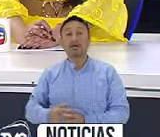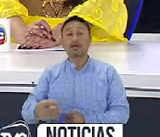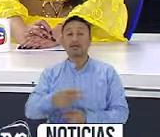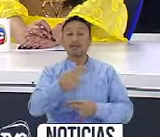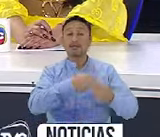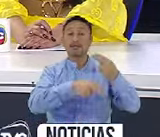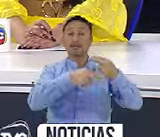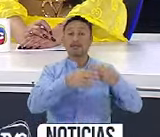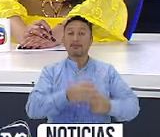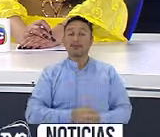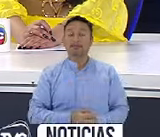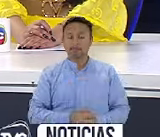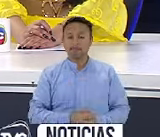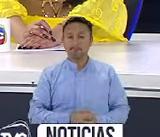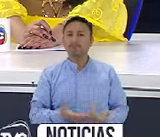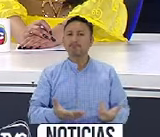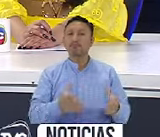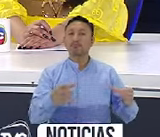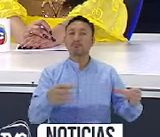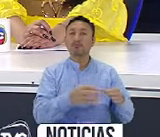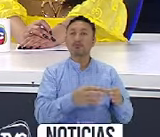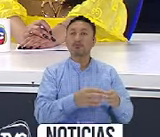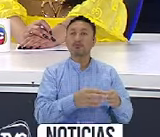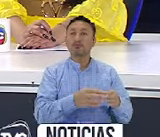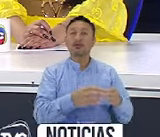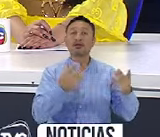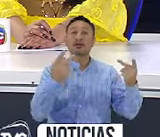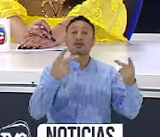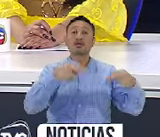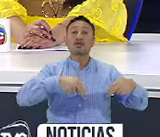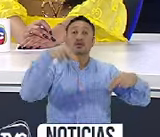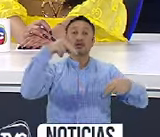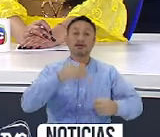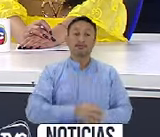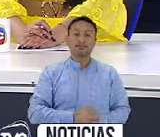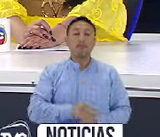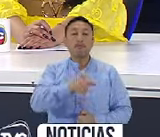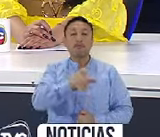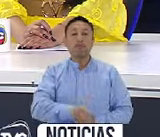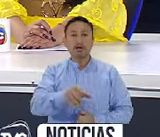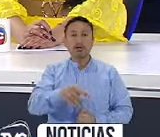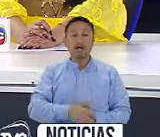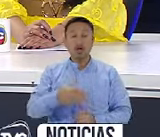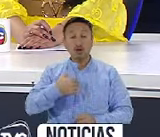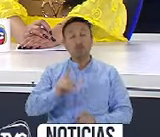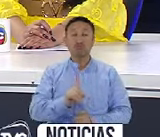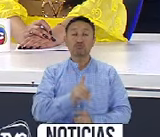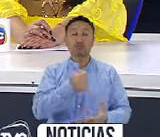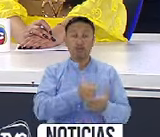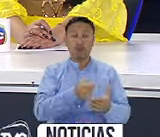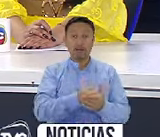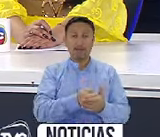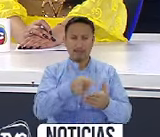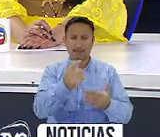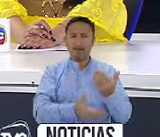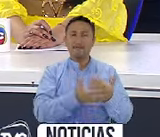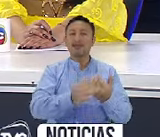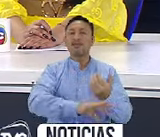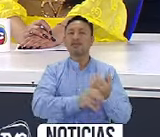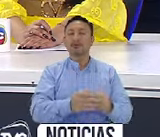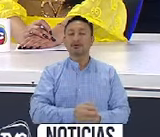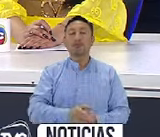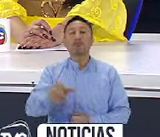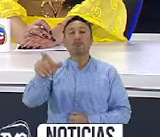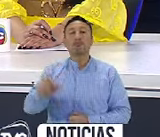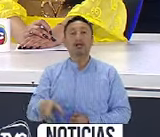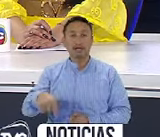comercial ubicado en Academy Norte. Los zampones se hicieron pasar por clientes para asaltar, pese a que las víctimas activaron el botón